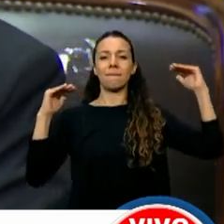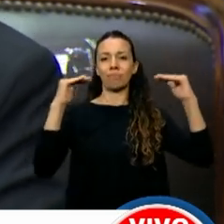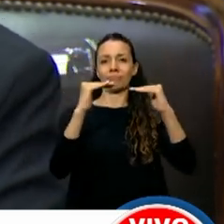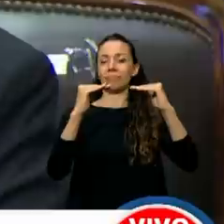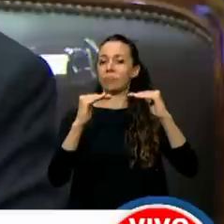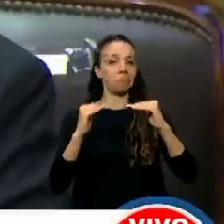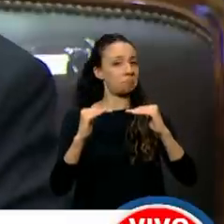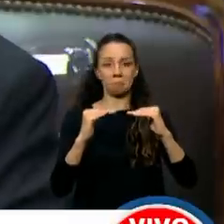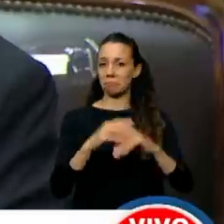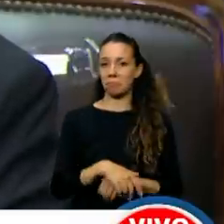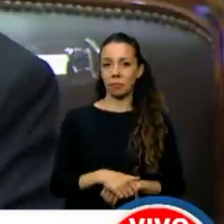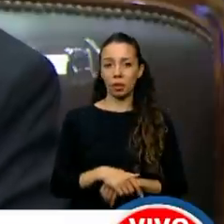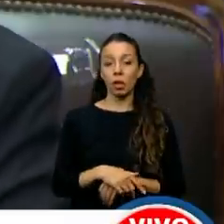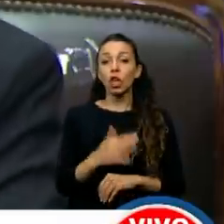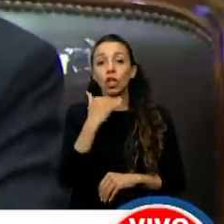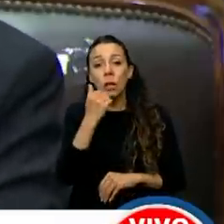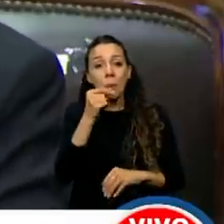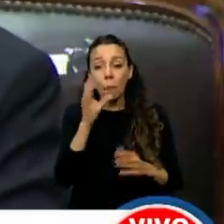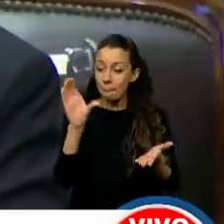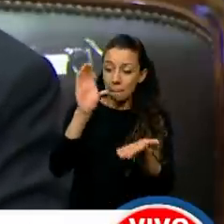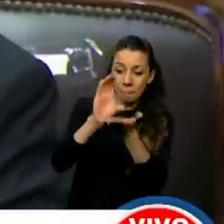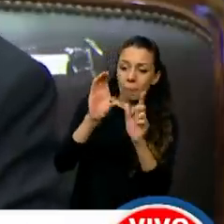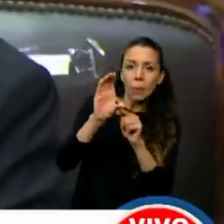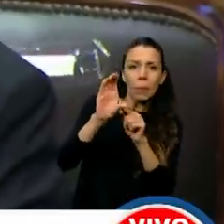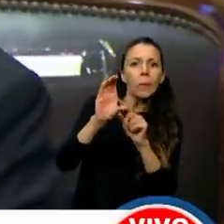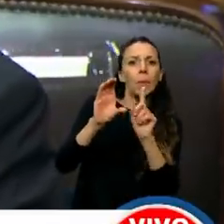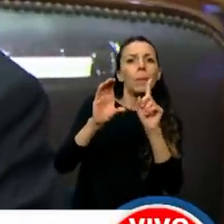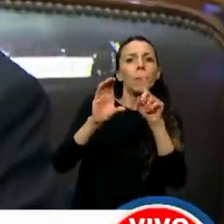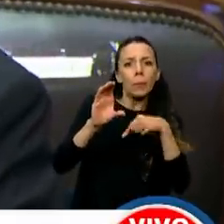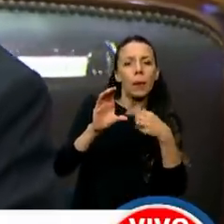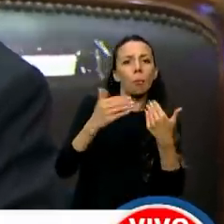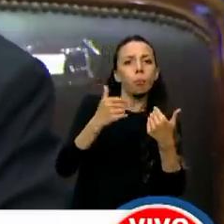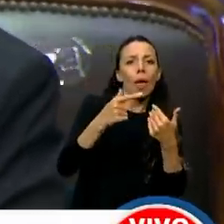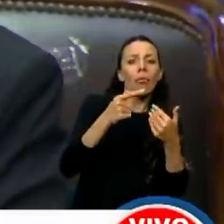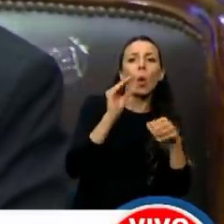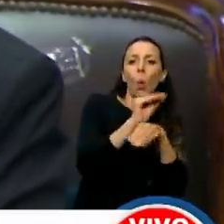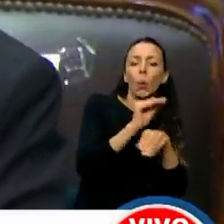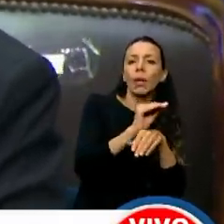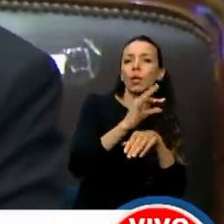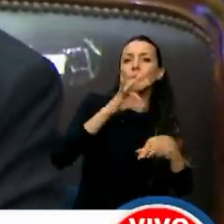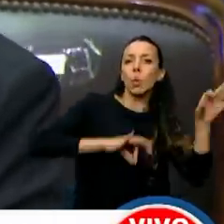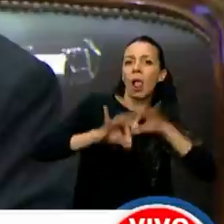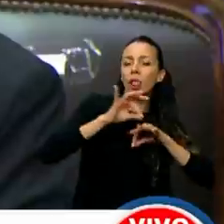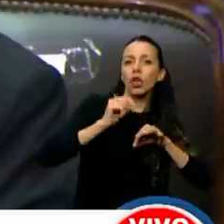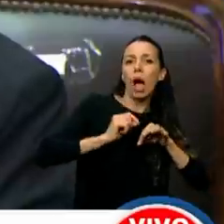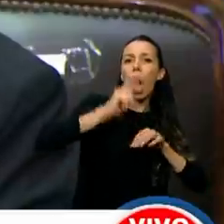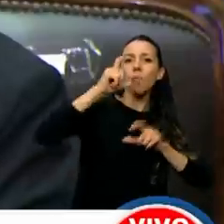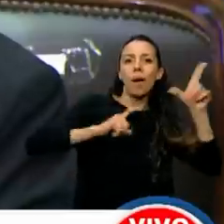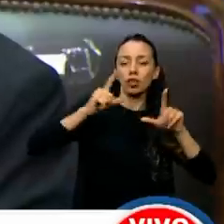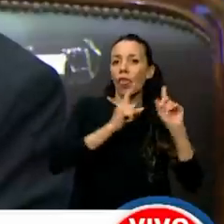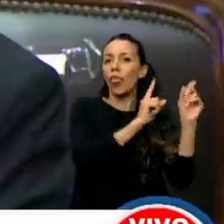tampoco sabemos si van a cubrir las paritarias ya acordadas con los trabajadores docentes y no docentes de nuestras